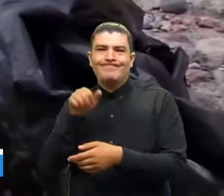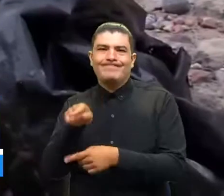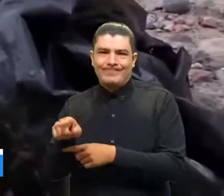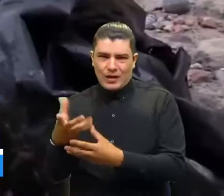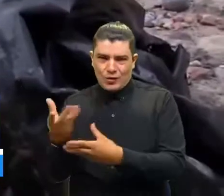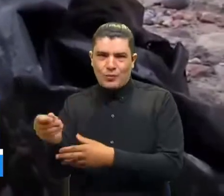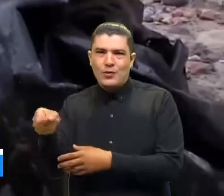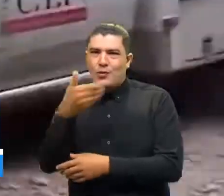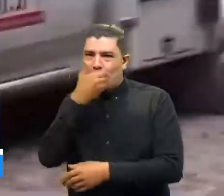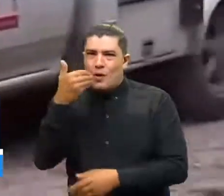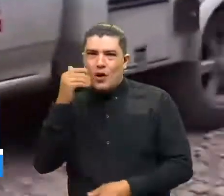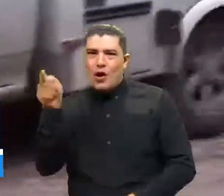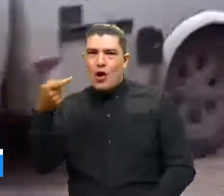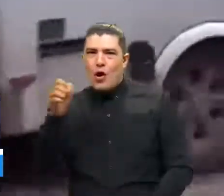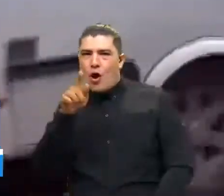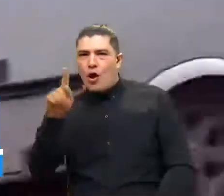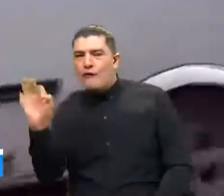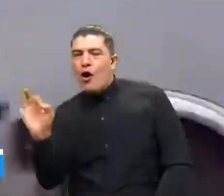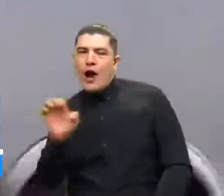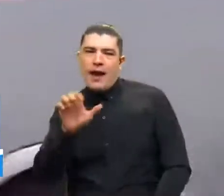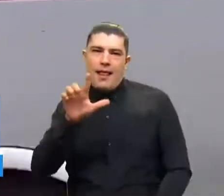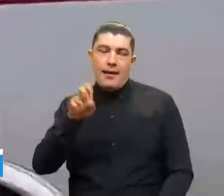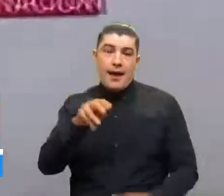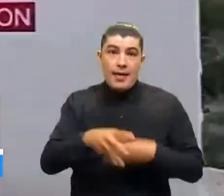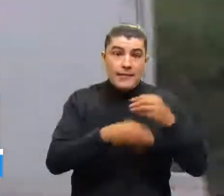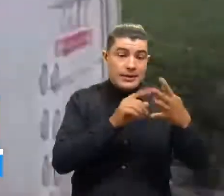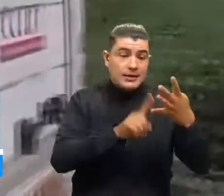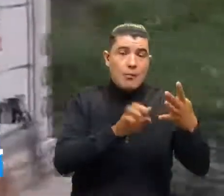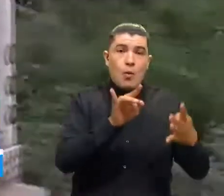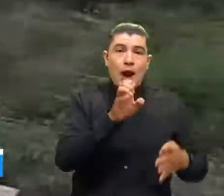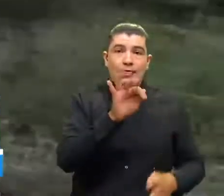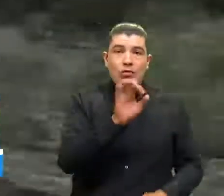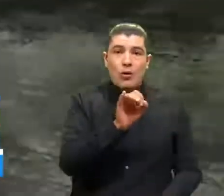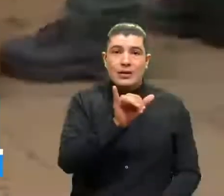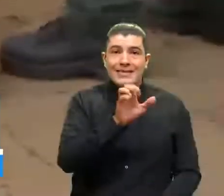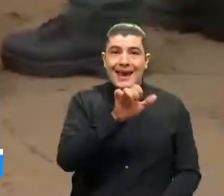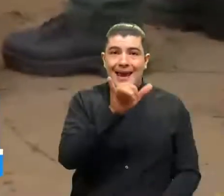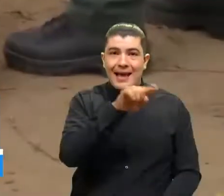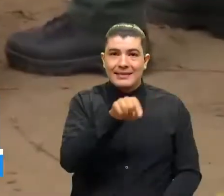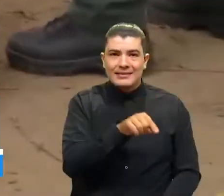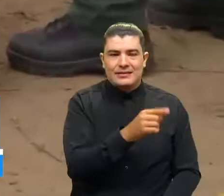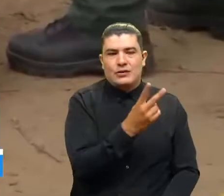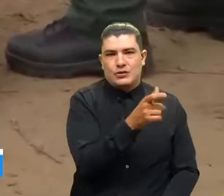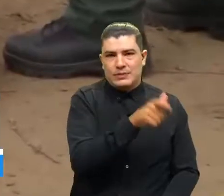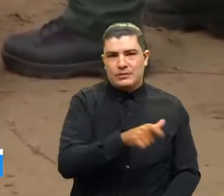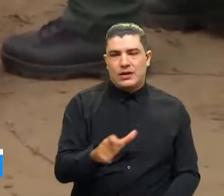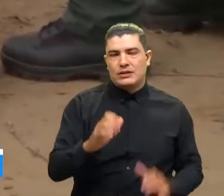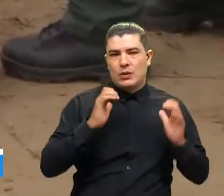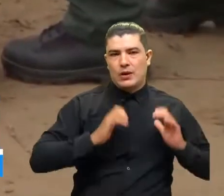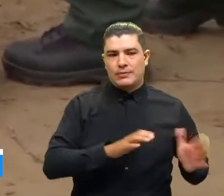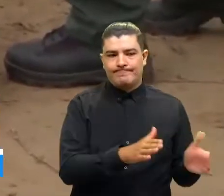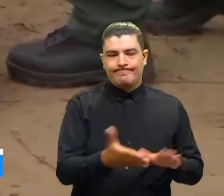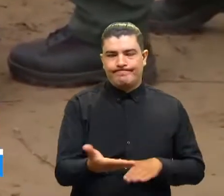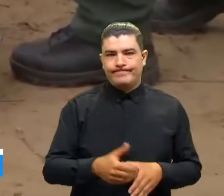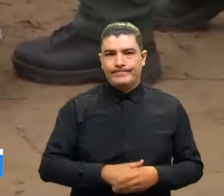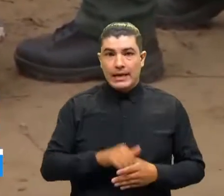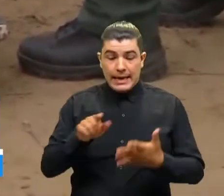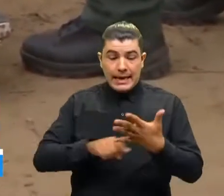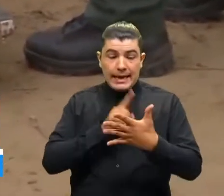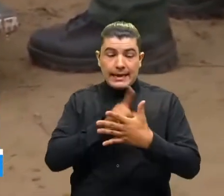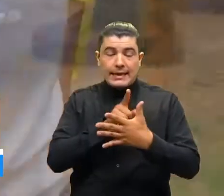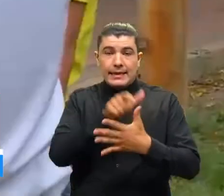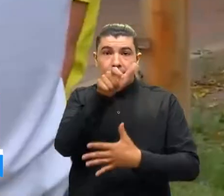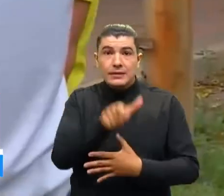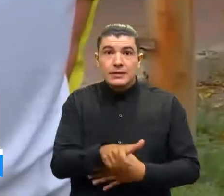Clan del Golfo y el ELN. Además, en Puerto Lleras hallaron 2 cuerpos sin vida, de un obrero y un venezolano, y la quinta